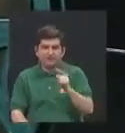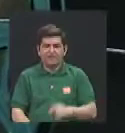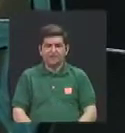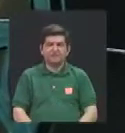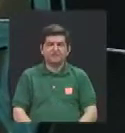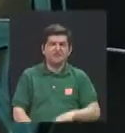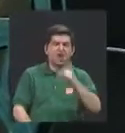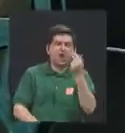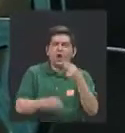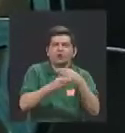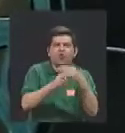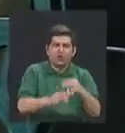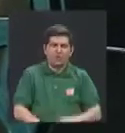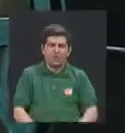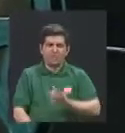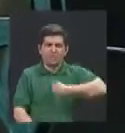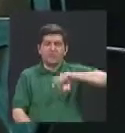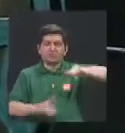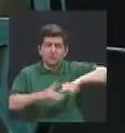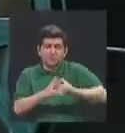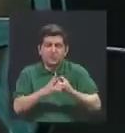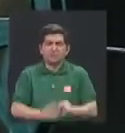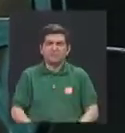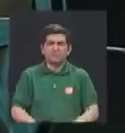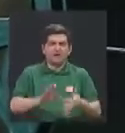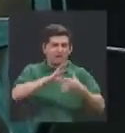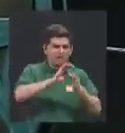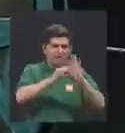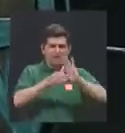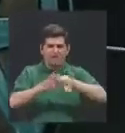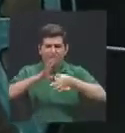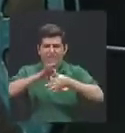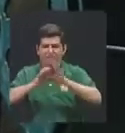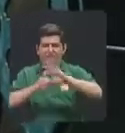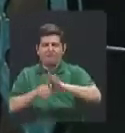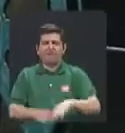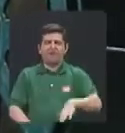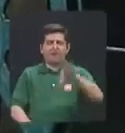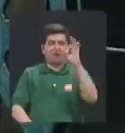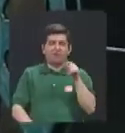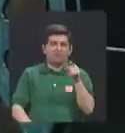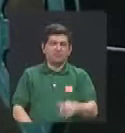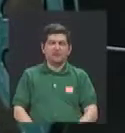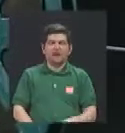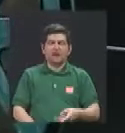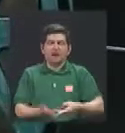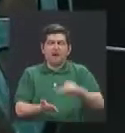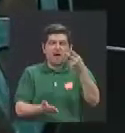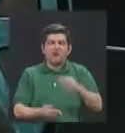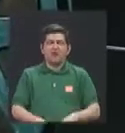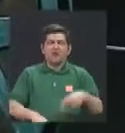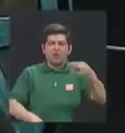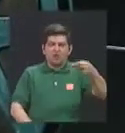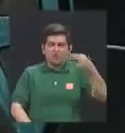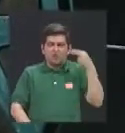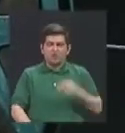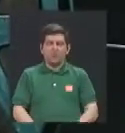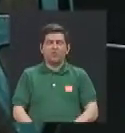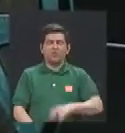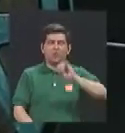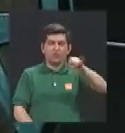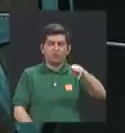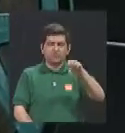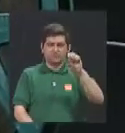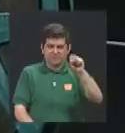Ese nos dio el nombre de otro y de ahí nosotros comenzamos a hacer una cadena. Así encontramos tesoros históricos como